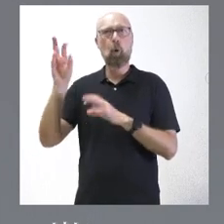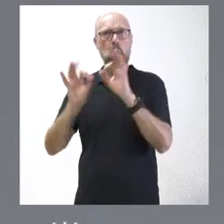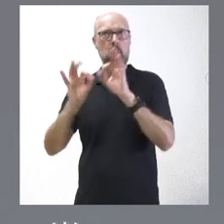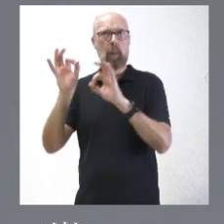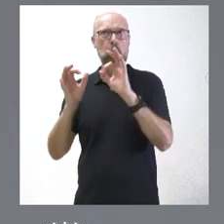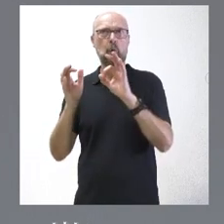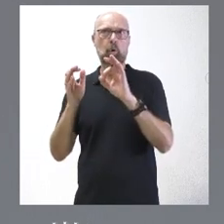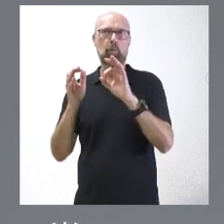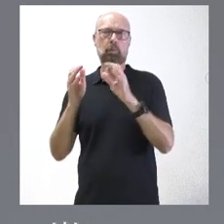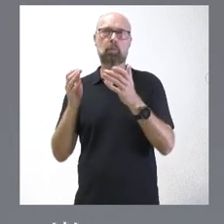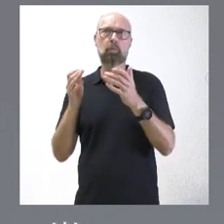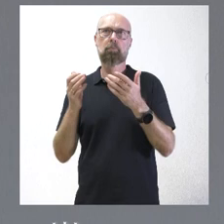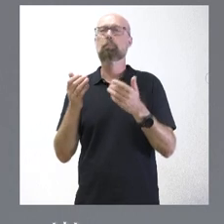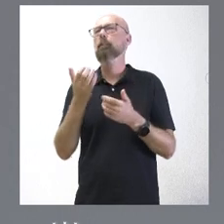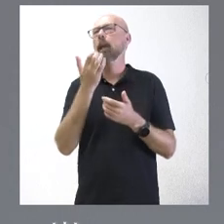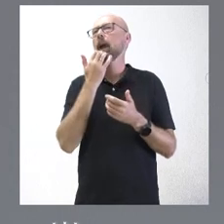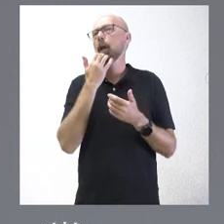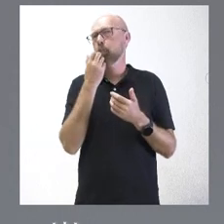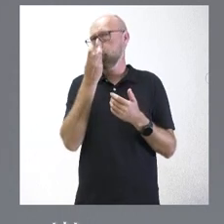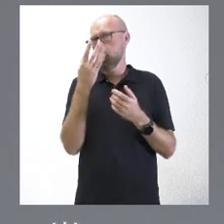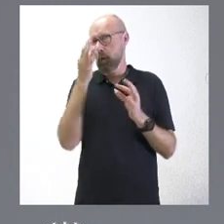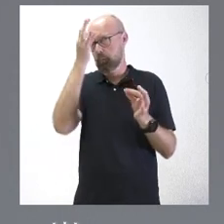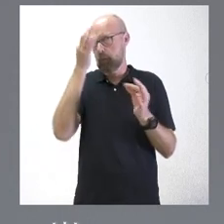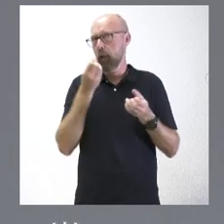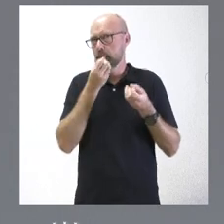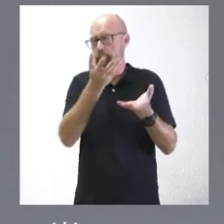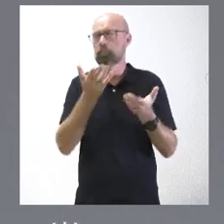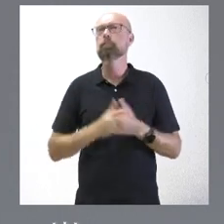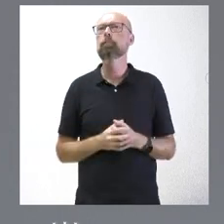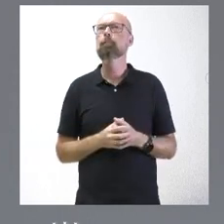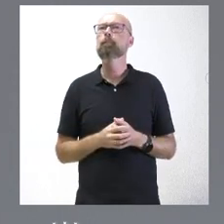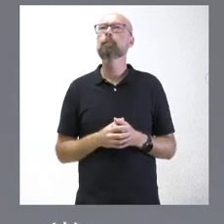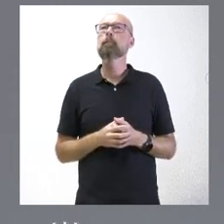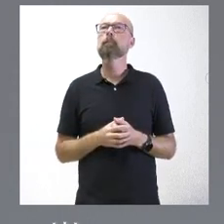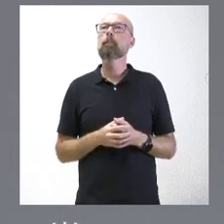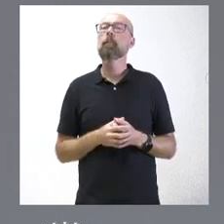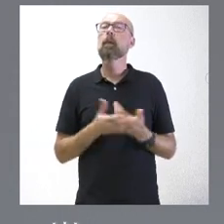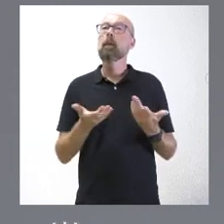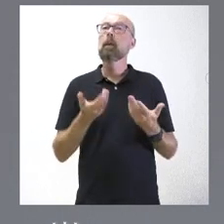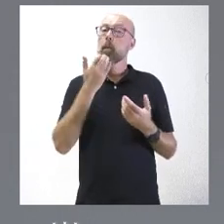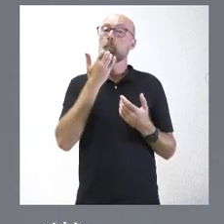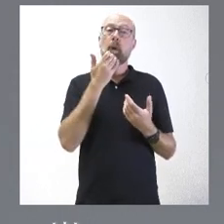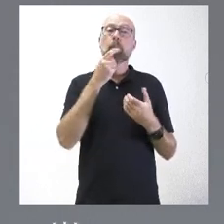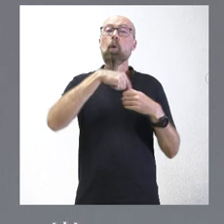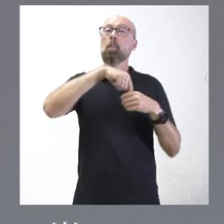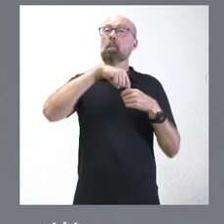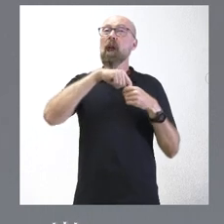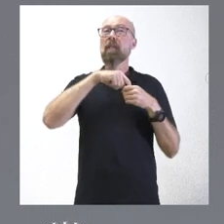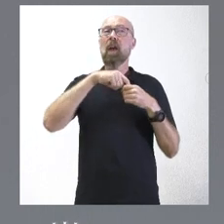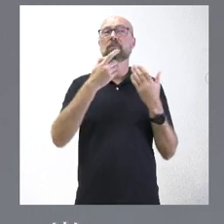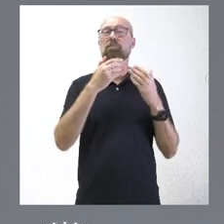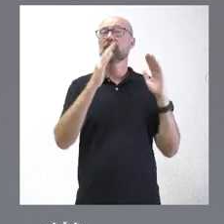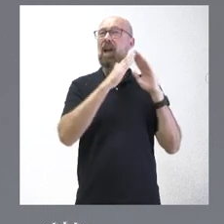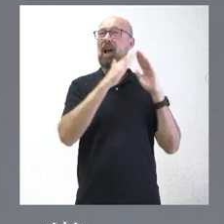por ponerles Algunos números por situarlos un poco las plazas por ejemplo leyendas de autismo